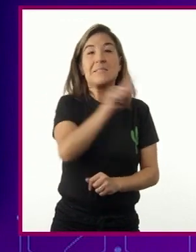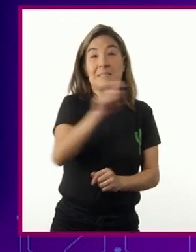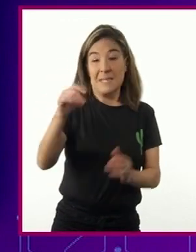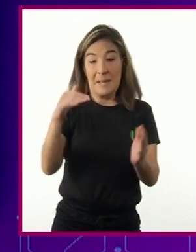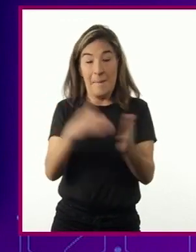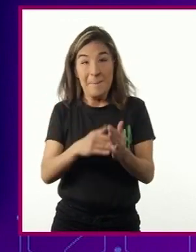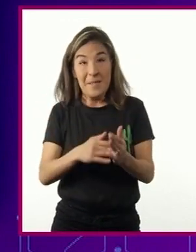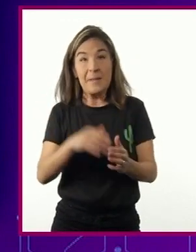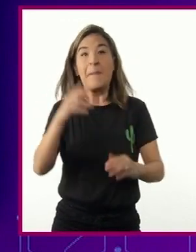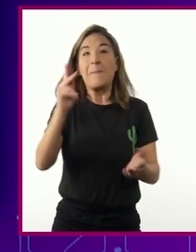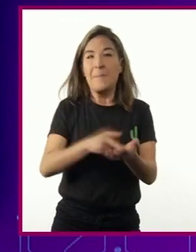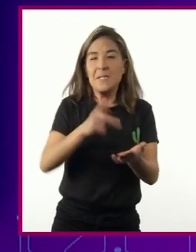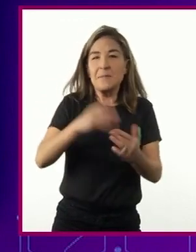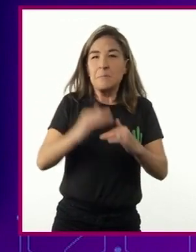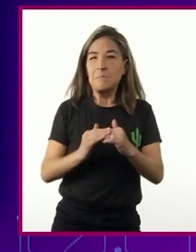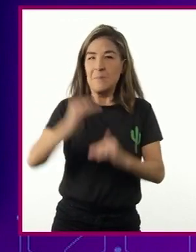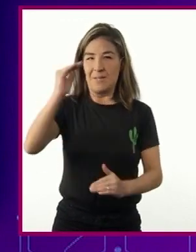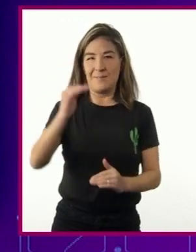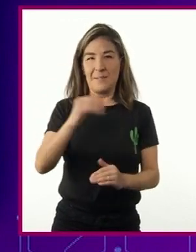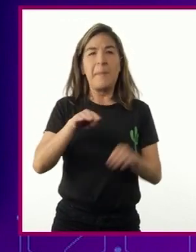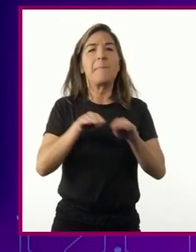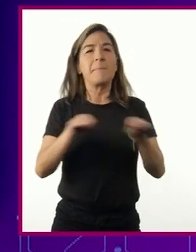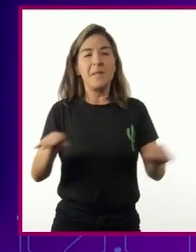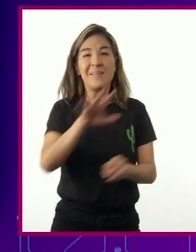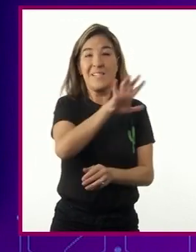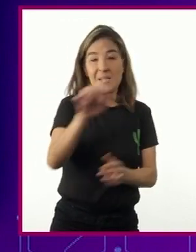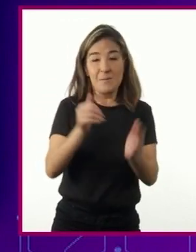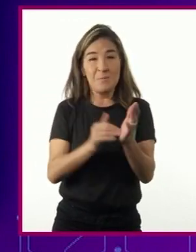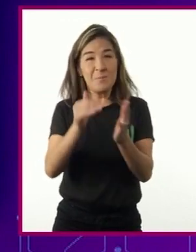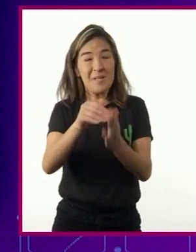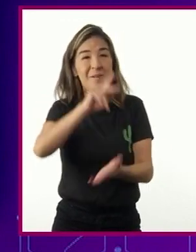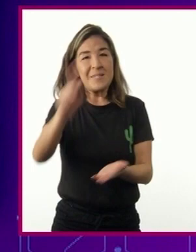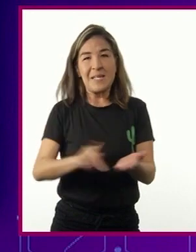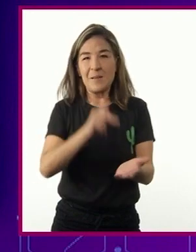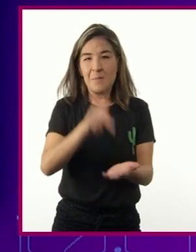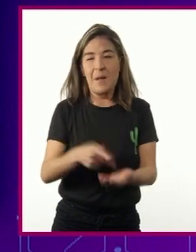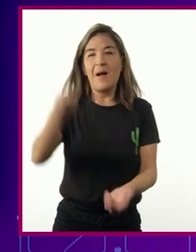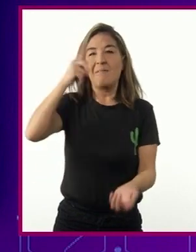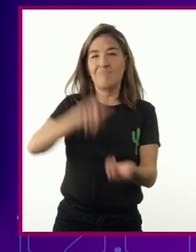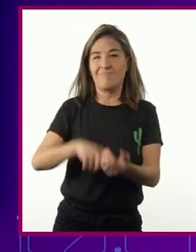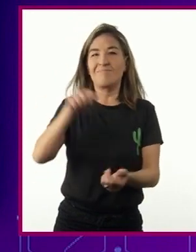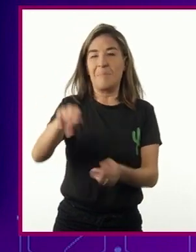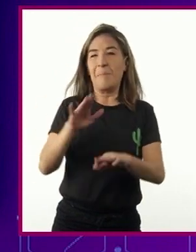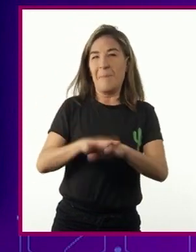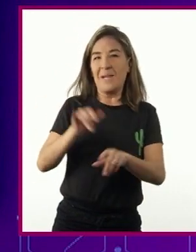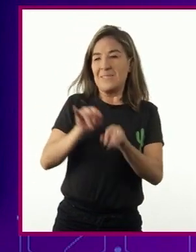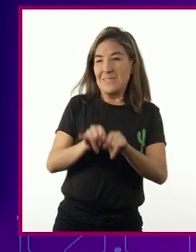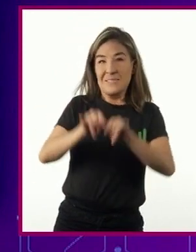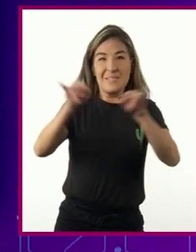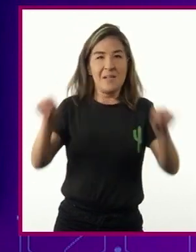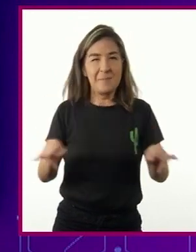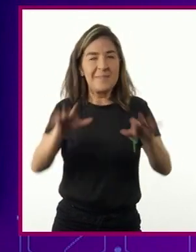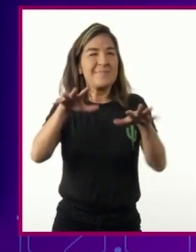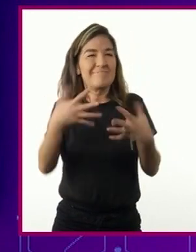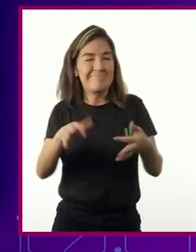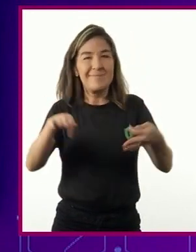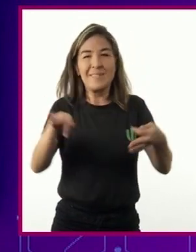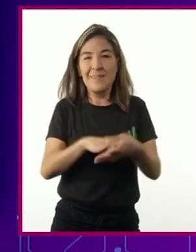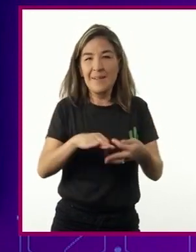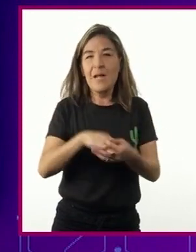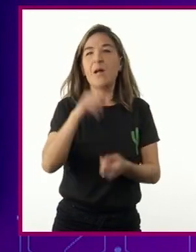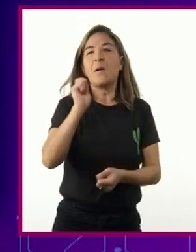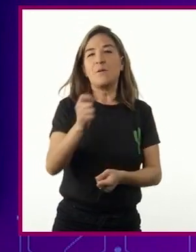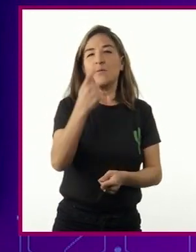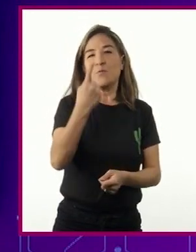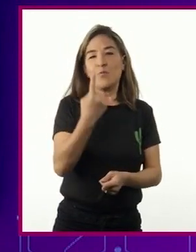veces mayor y mide 500 billones de kilómetros en su parte más larga, aproximadamente